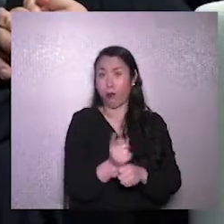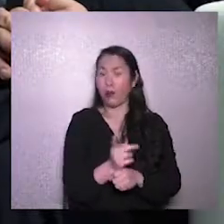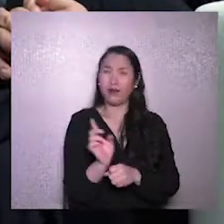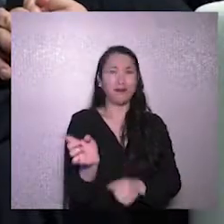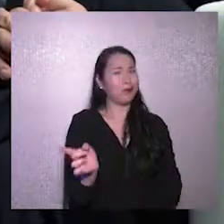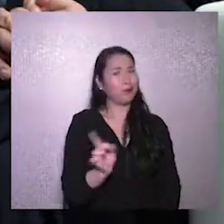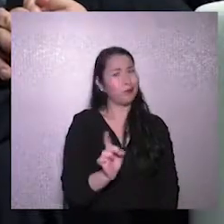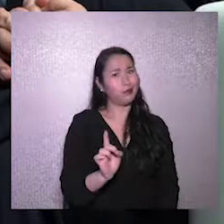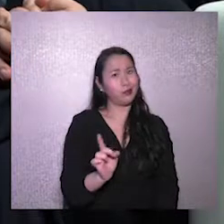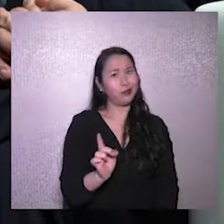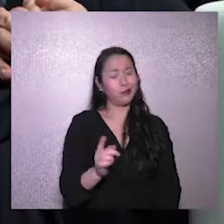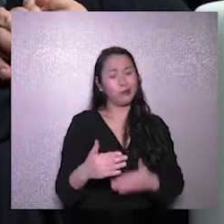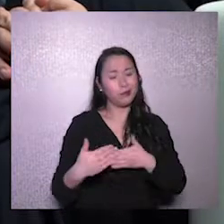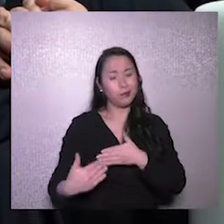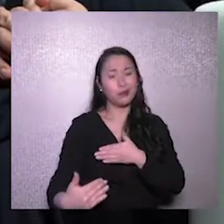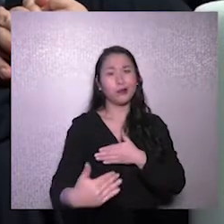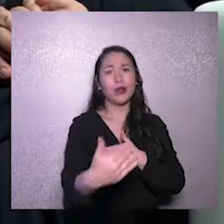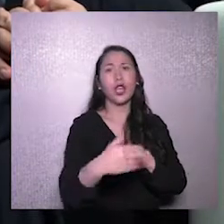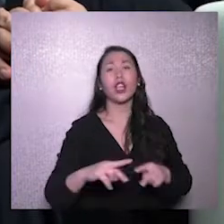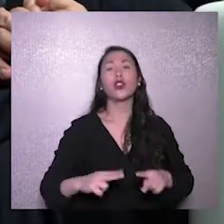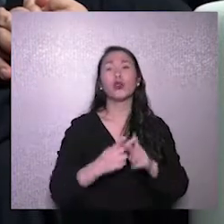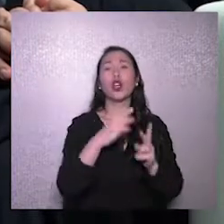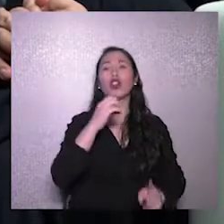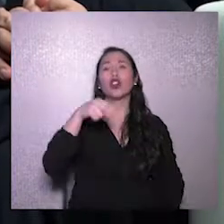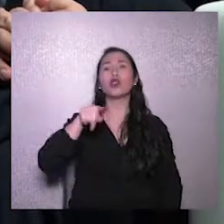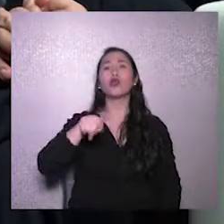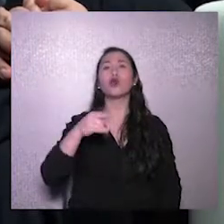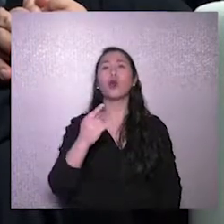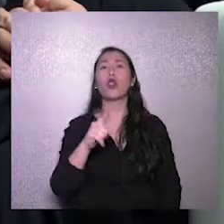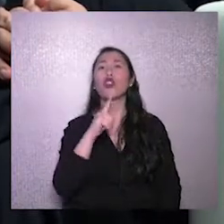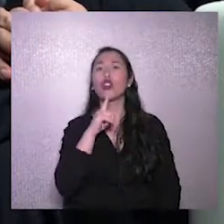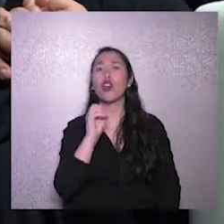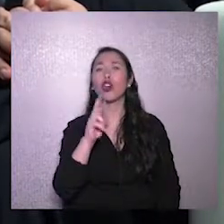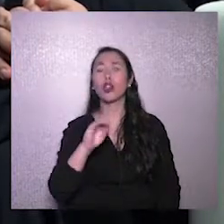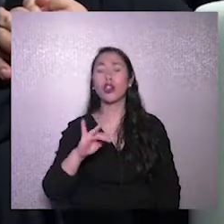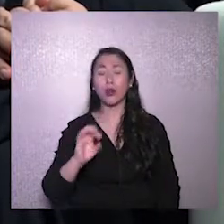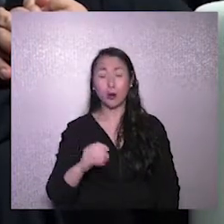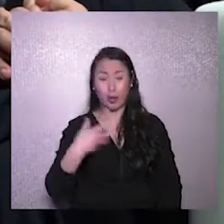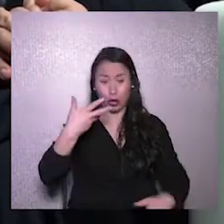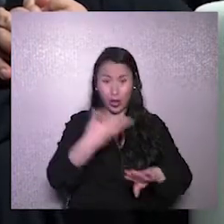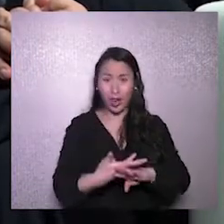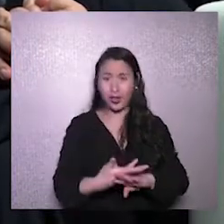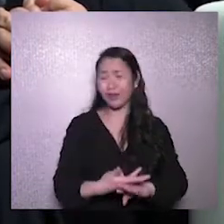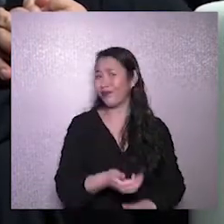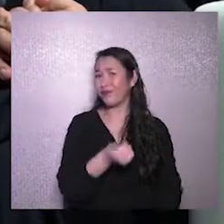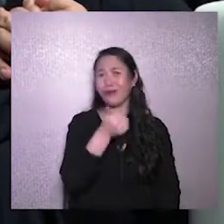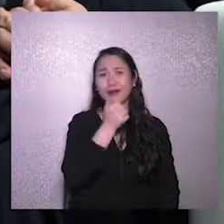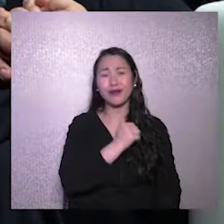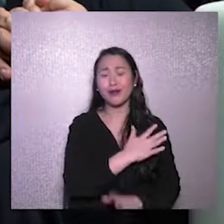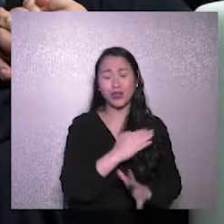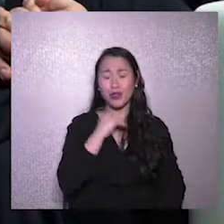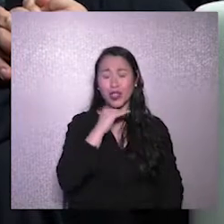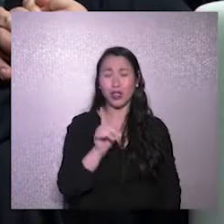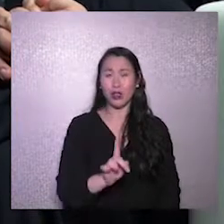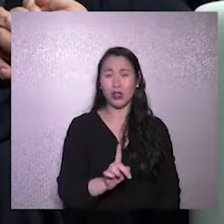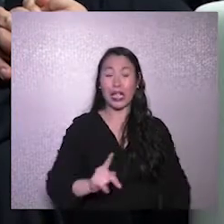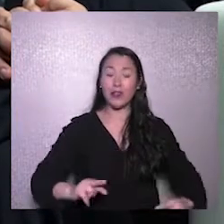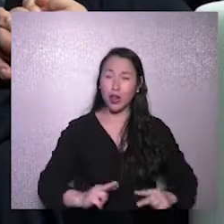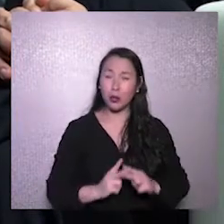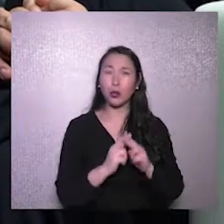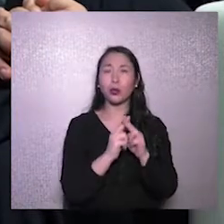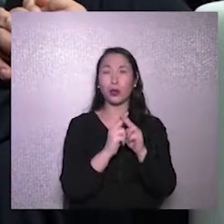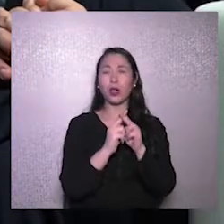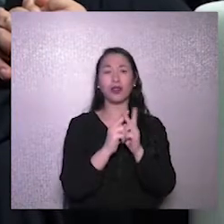¿verdad? Hay que construir consultorios que faltan, los consultorios existentes son insuficientes, la infraestructura